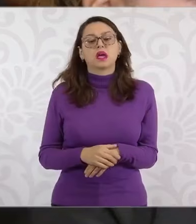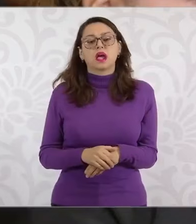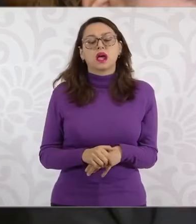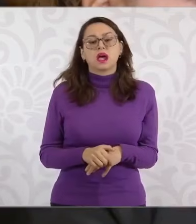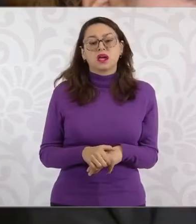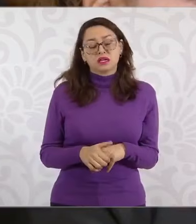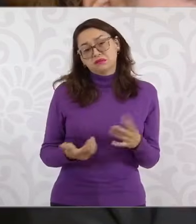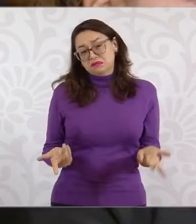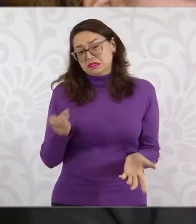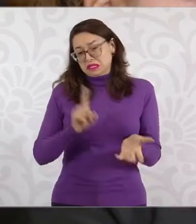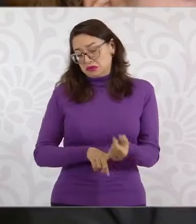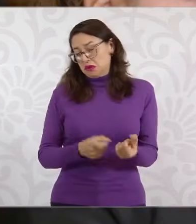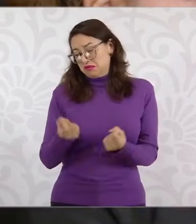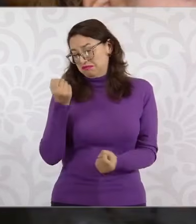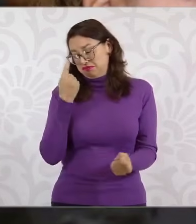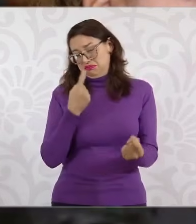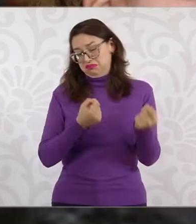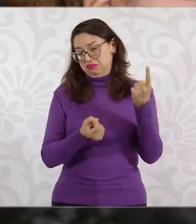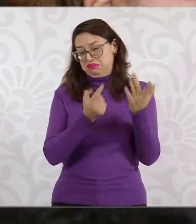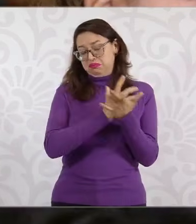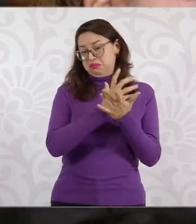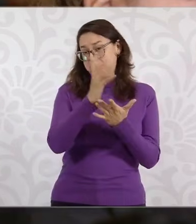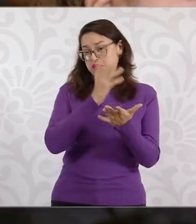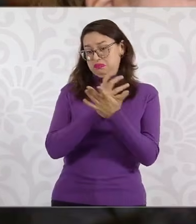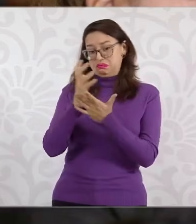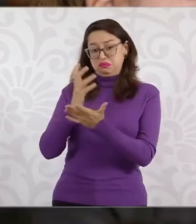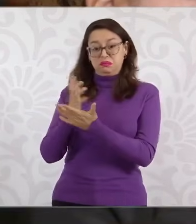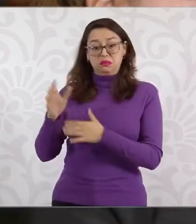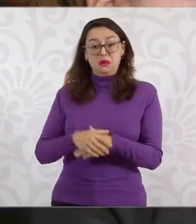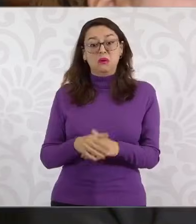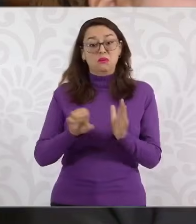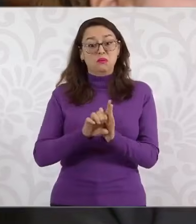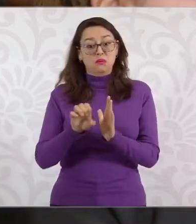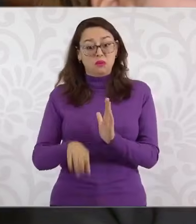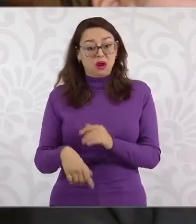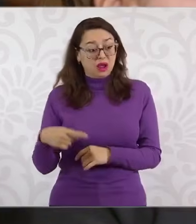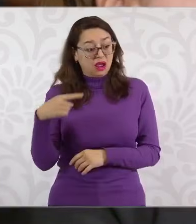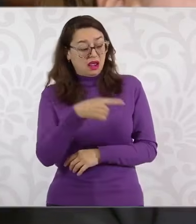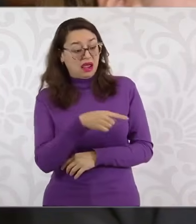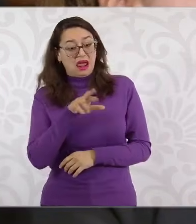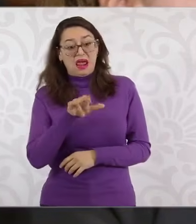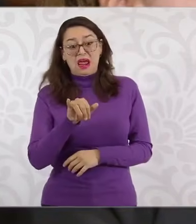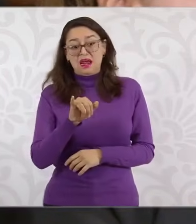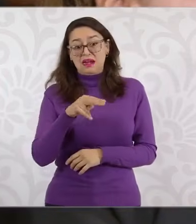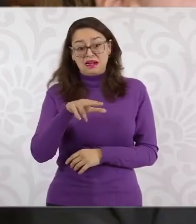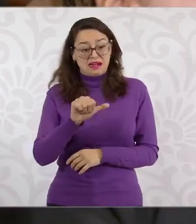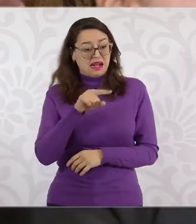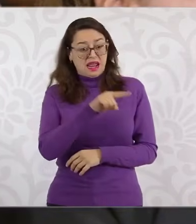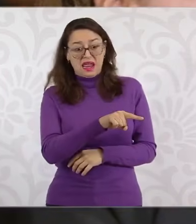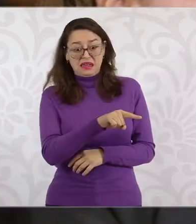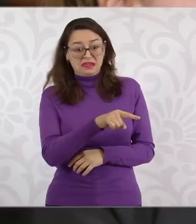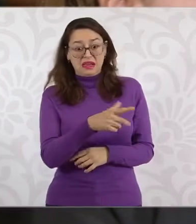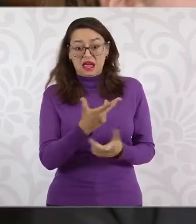hubo excesos, por ejemplo, a la compañera Reina Edel la acosaron muchísimo solo por el hecho de